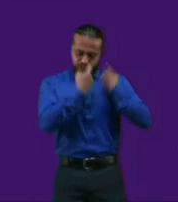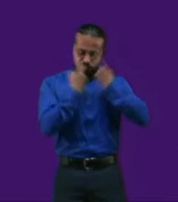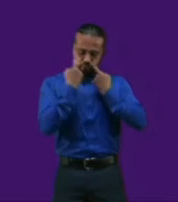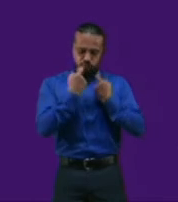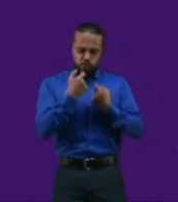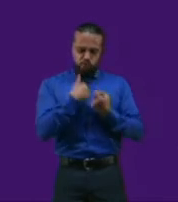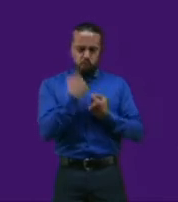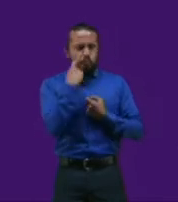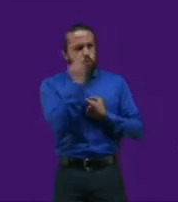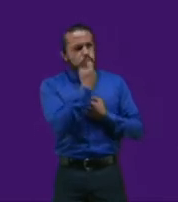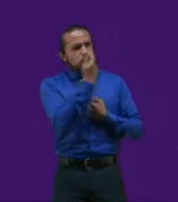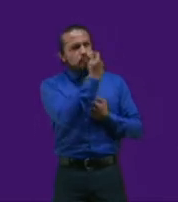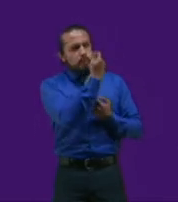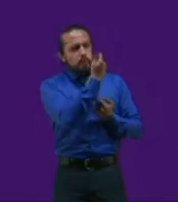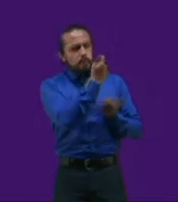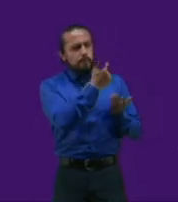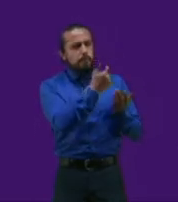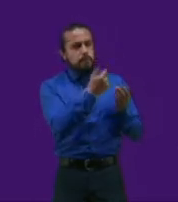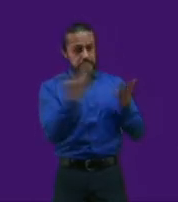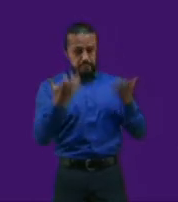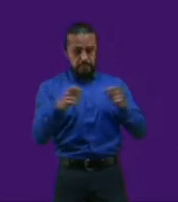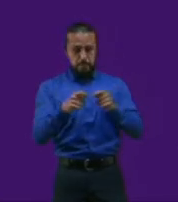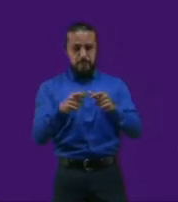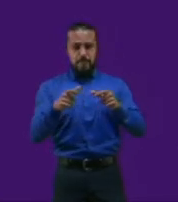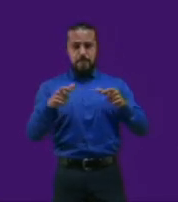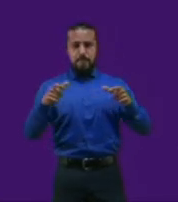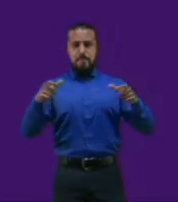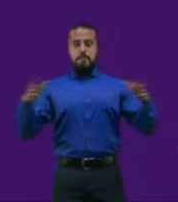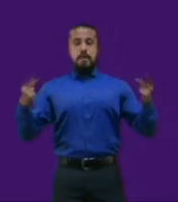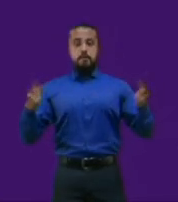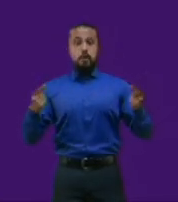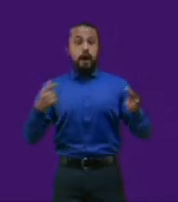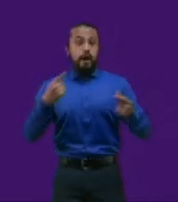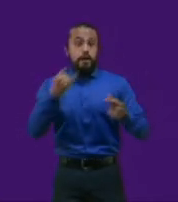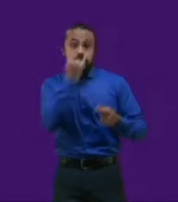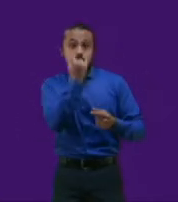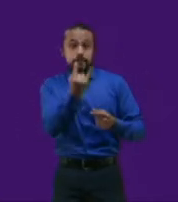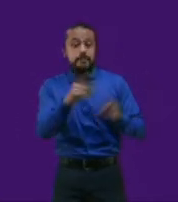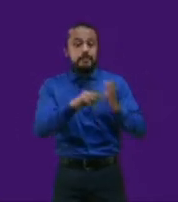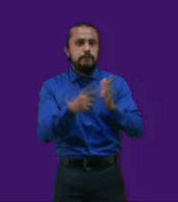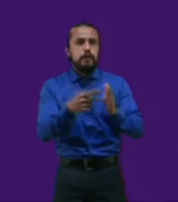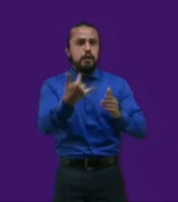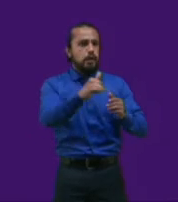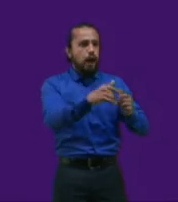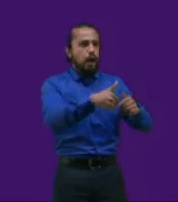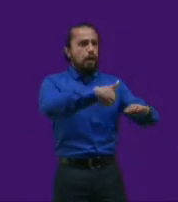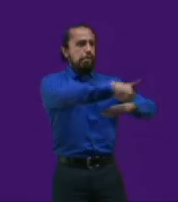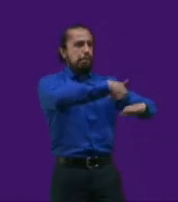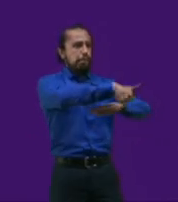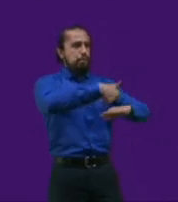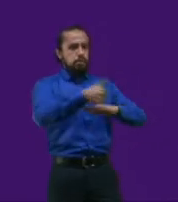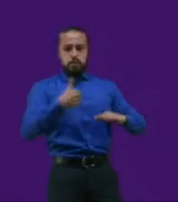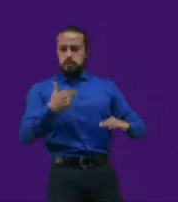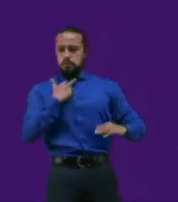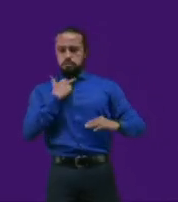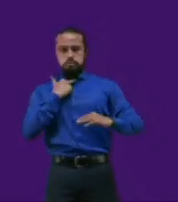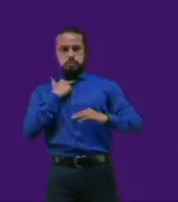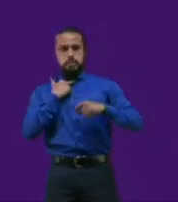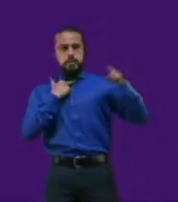Si es por tema de aceleración del mercado, súper interesante, porque eso significa que ya tienes un product market fit y pues,